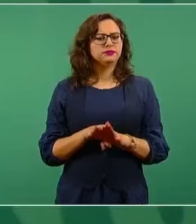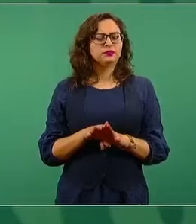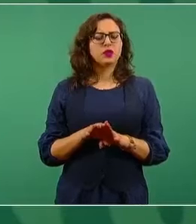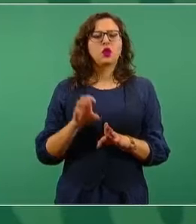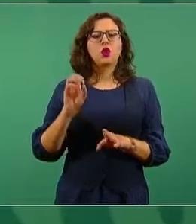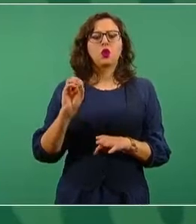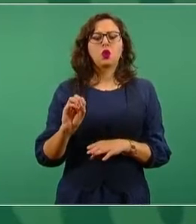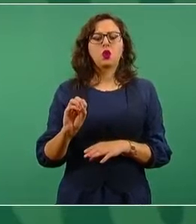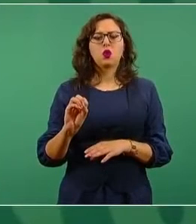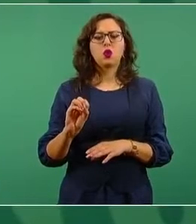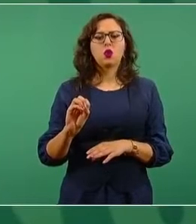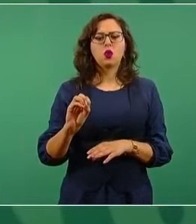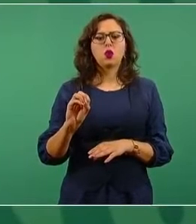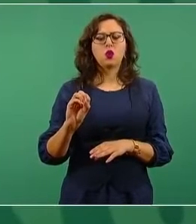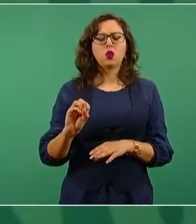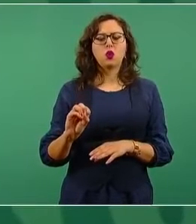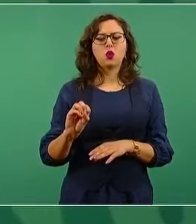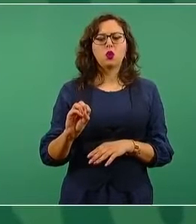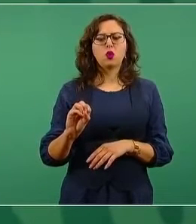OHL?